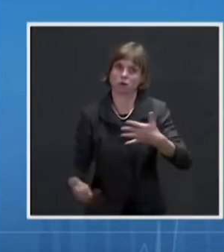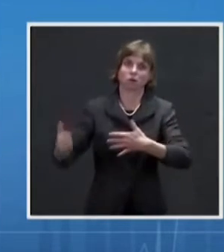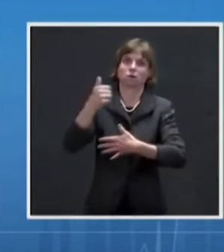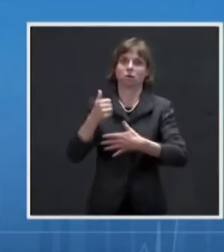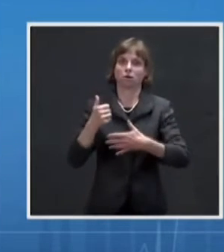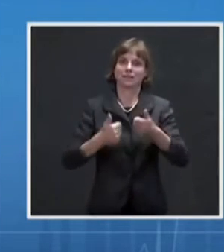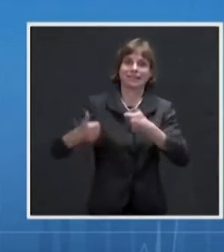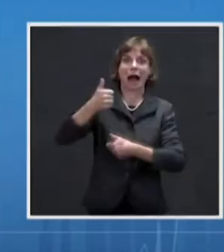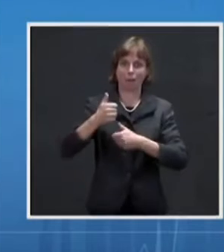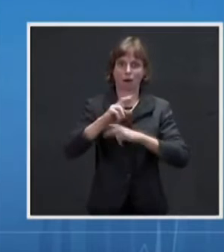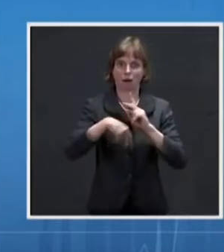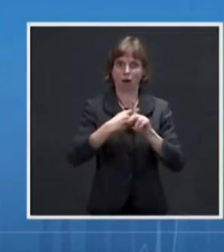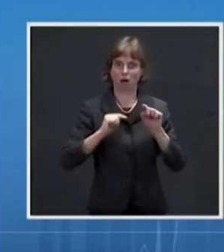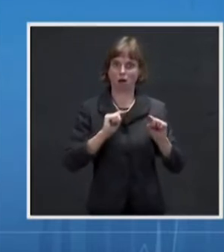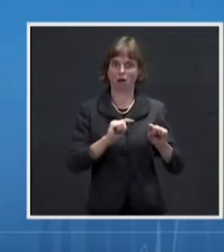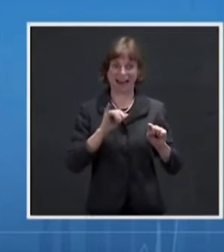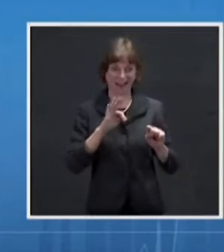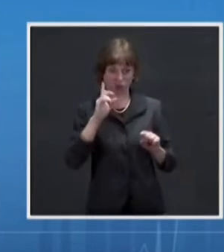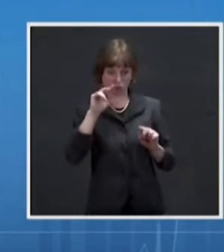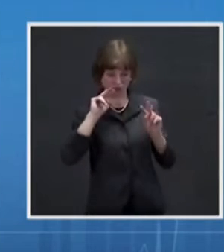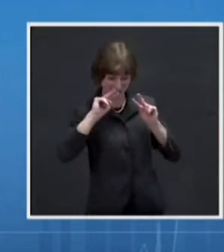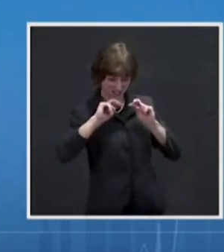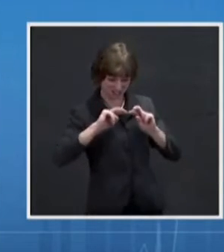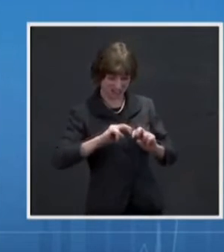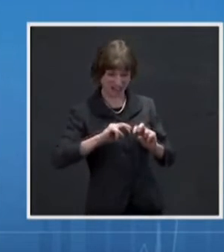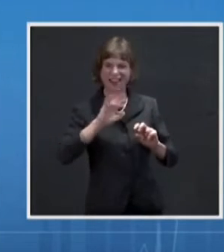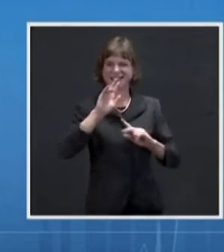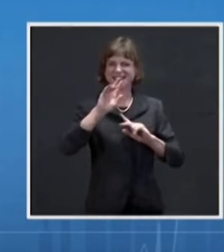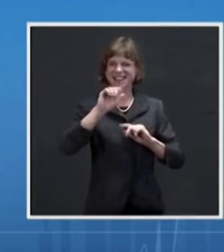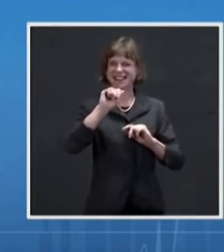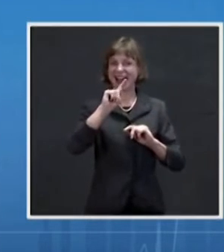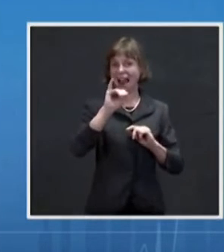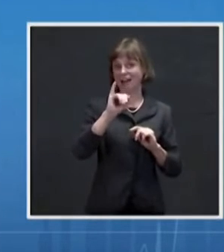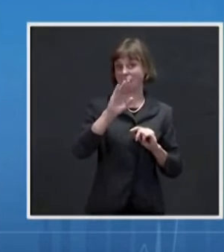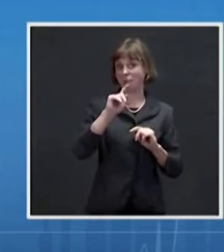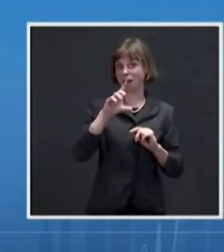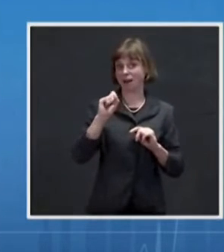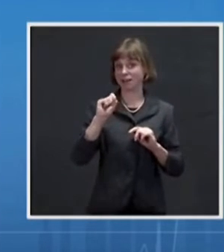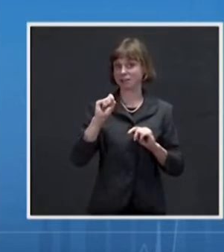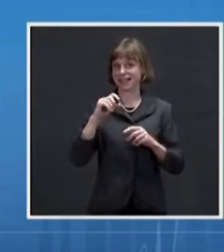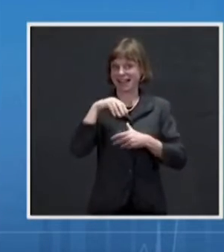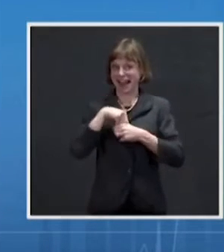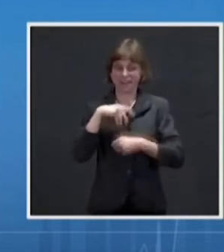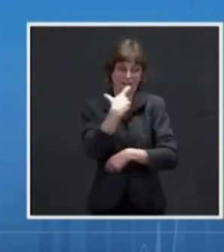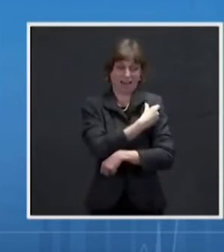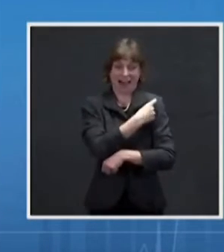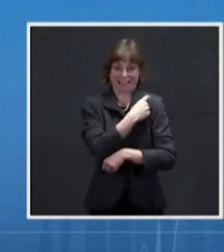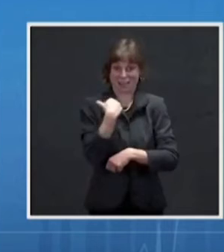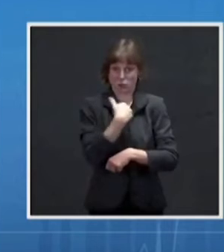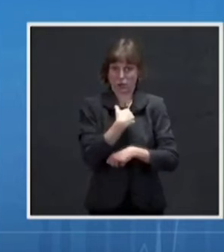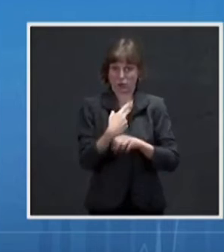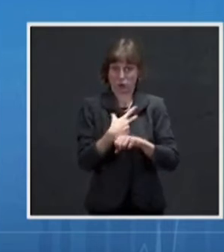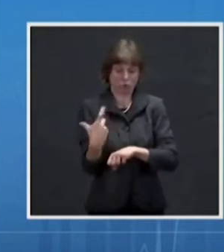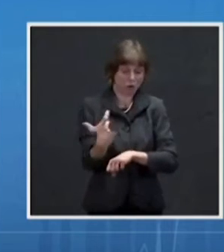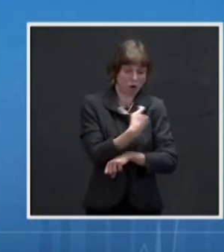pues pueda convertirse en dominante. Si nos fijamos en los anticuerpos inducidos por las vacunas que utilizamos, les va muy